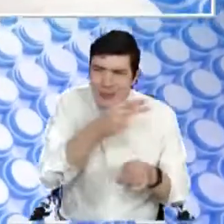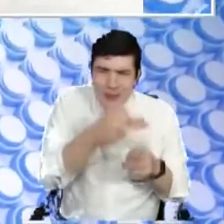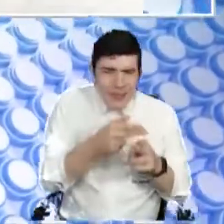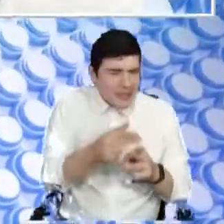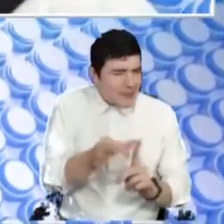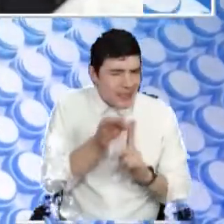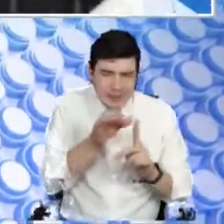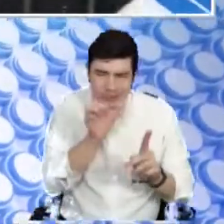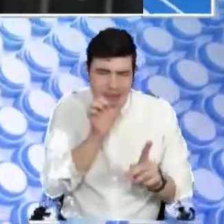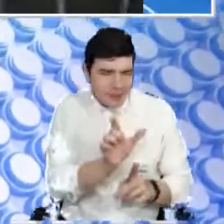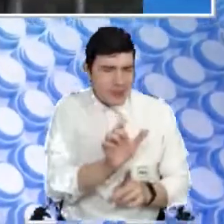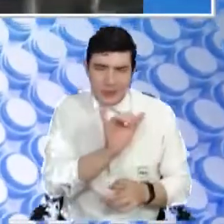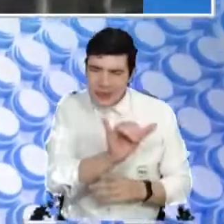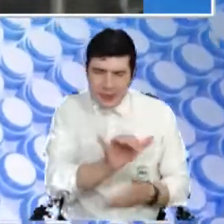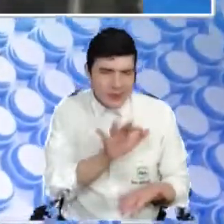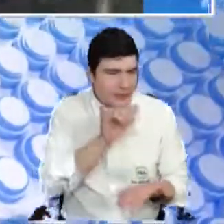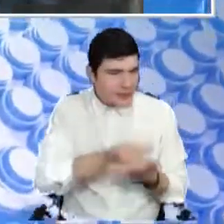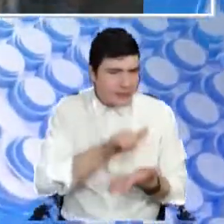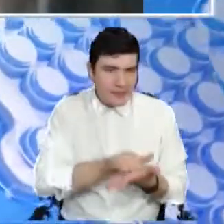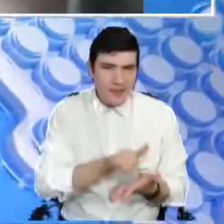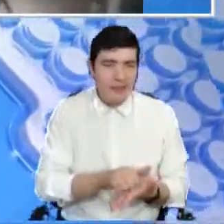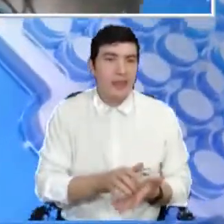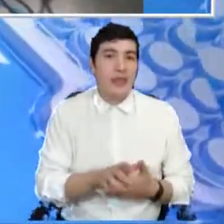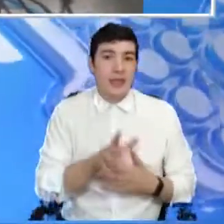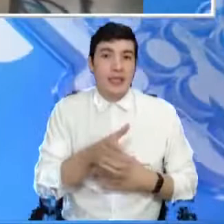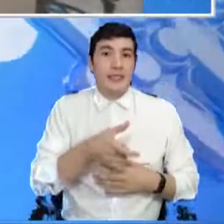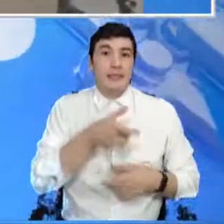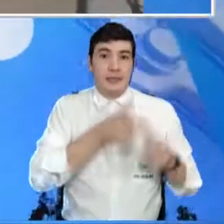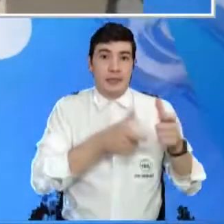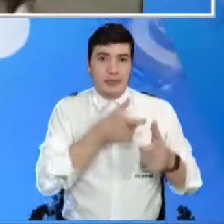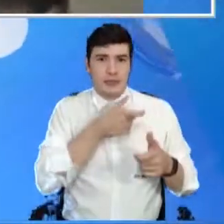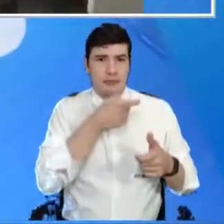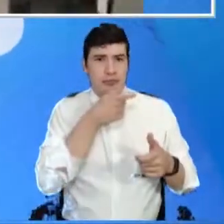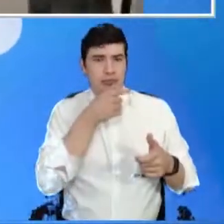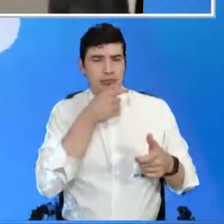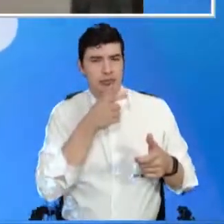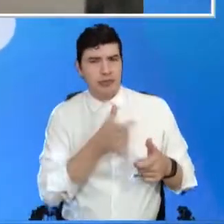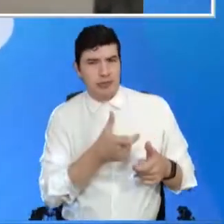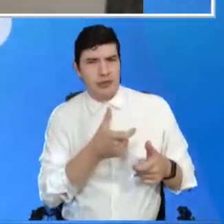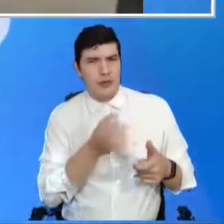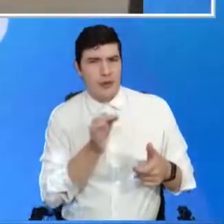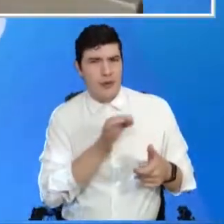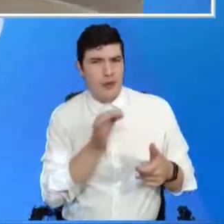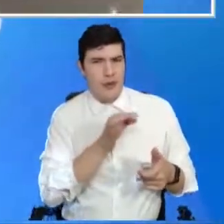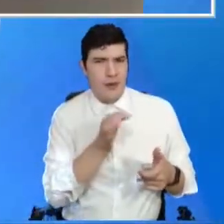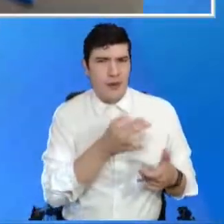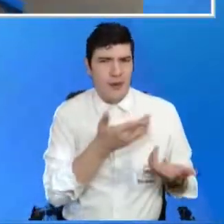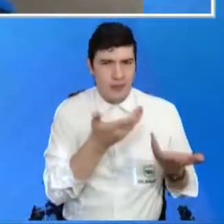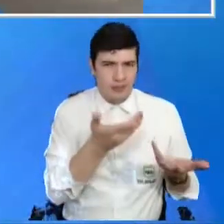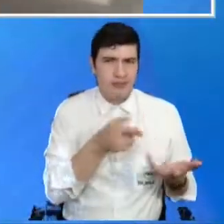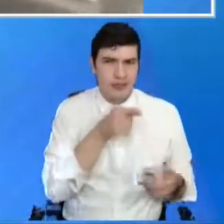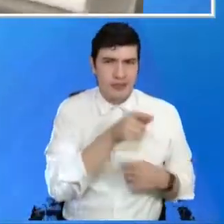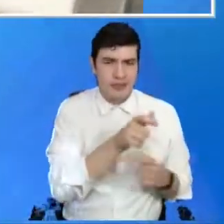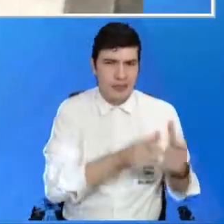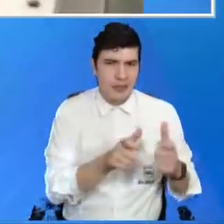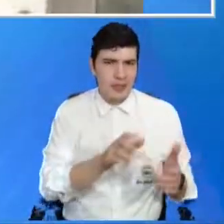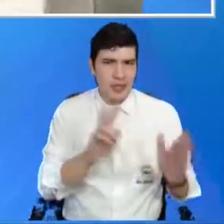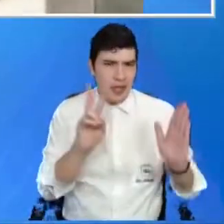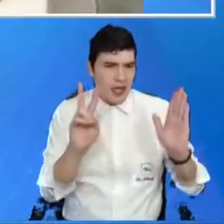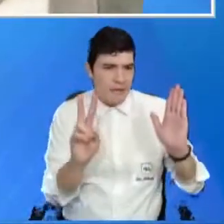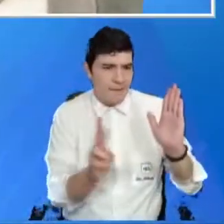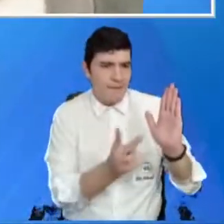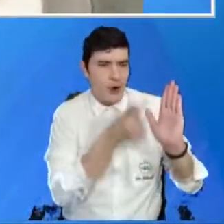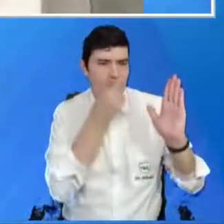enfermedad moderada a severa, evolucionaron muy bien en todos sus casos y pudimos encontrar